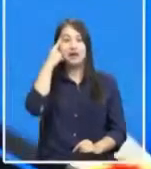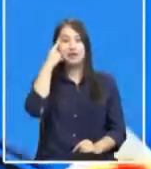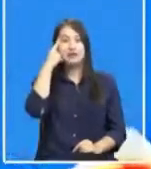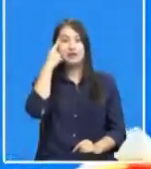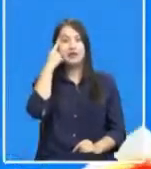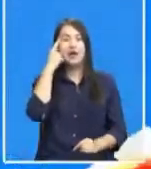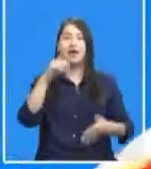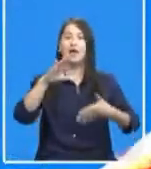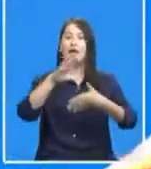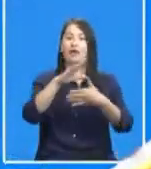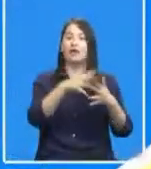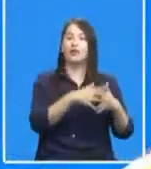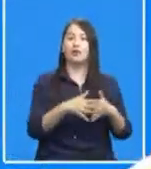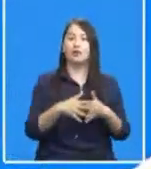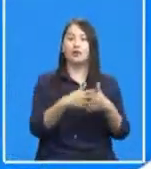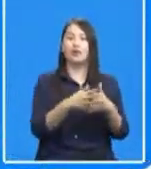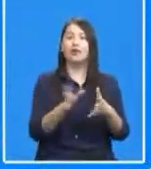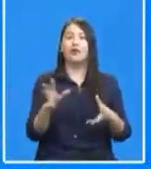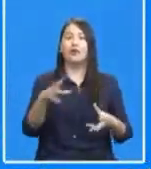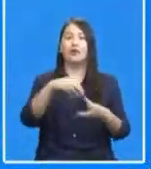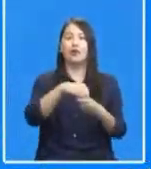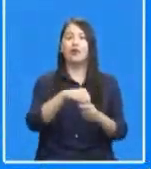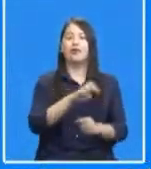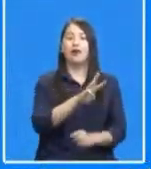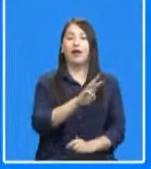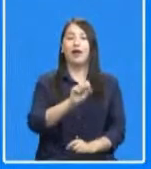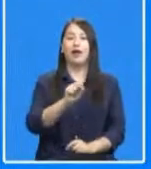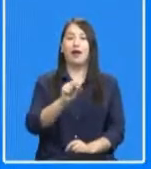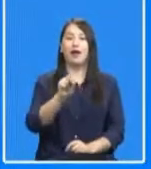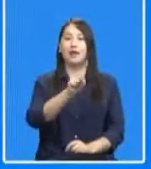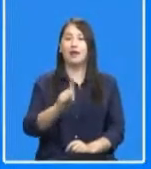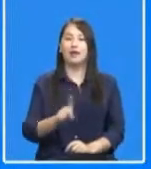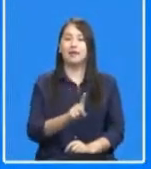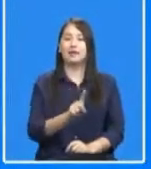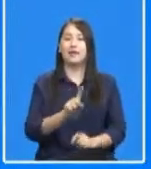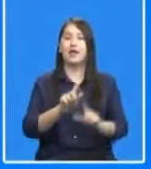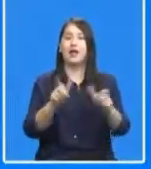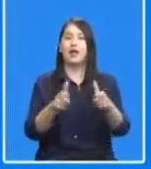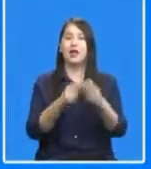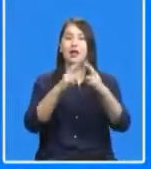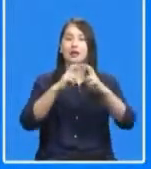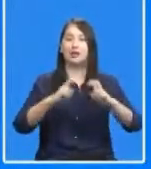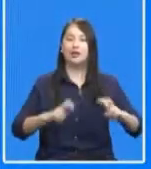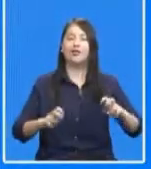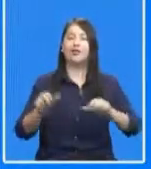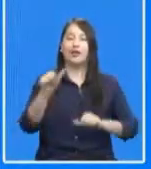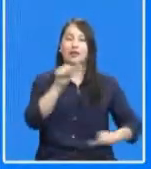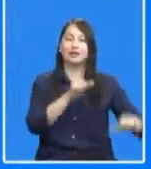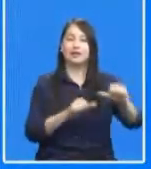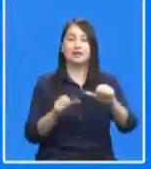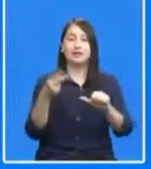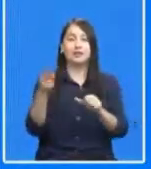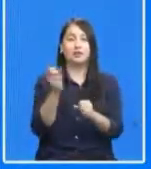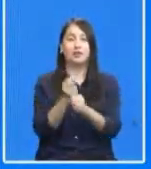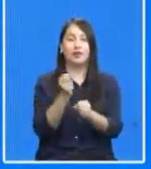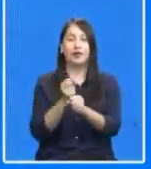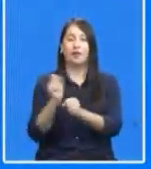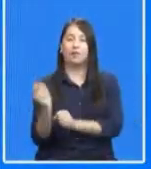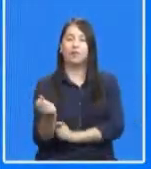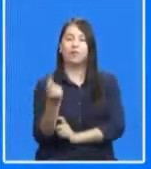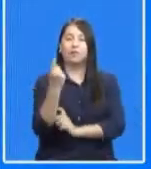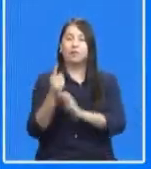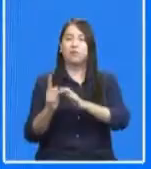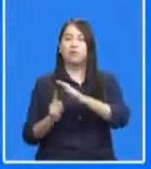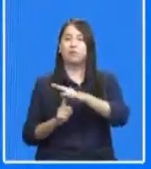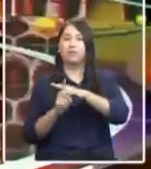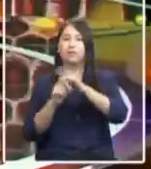junta directiva de la AAAS y ha sido presidente de la Sociedad de Estudios Sociales de la Ciencia. Su trabajo es pionero al